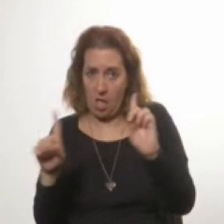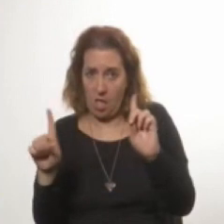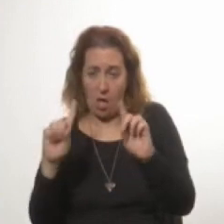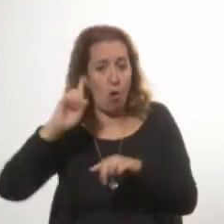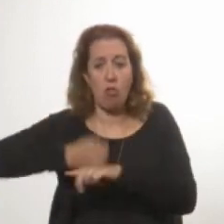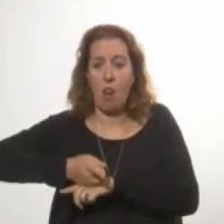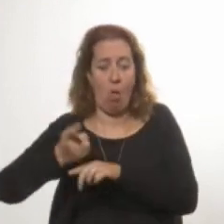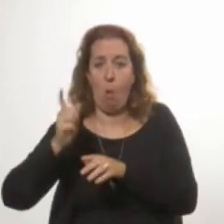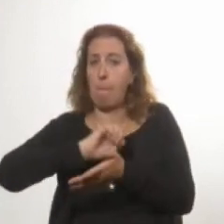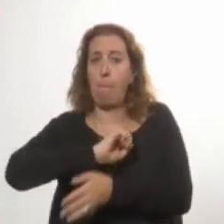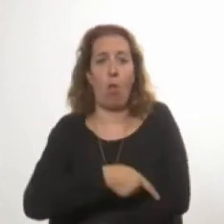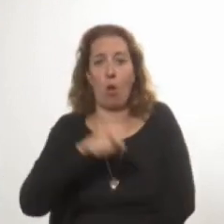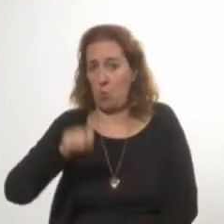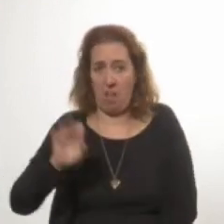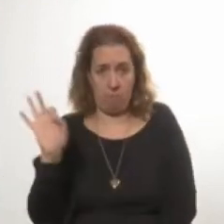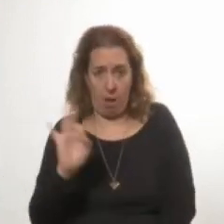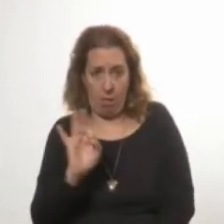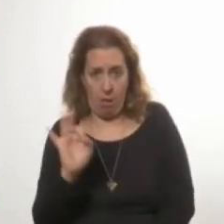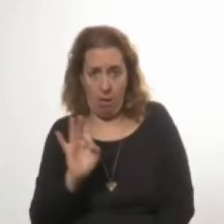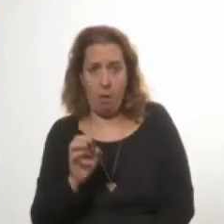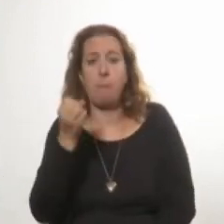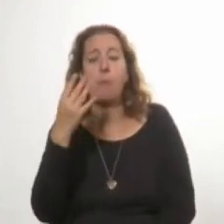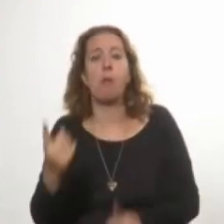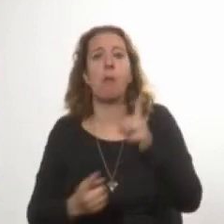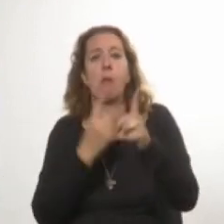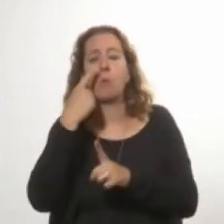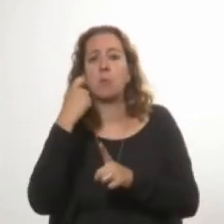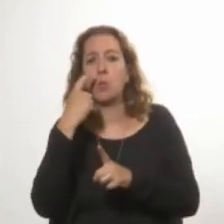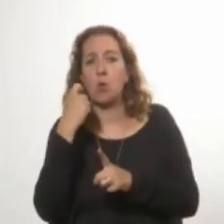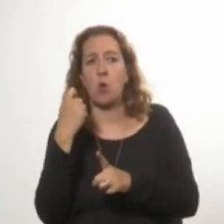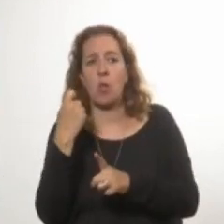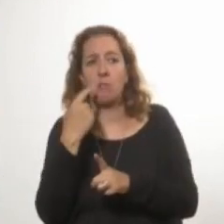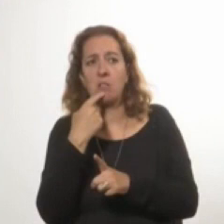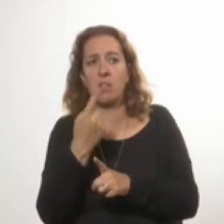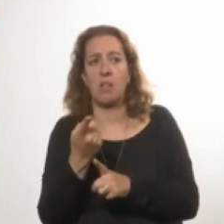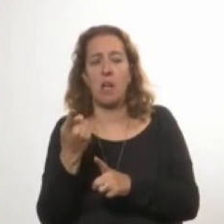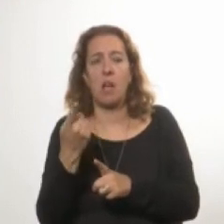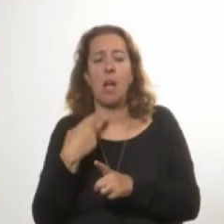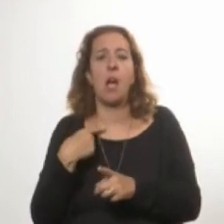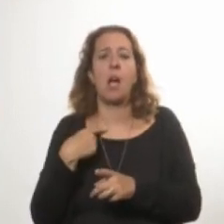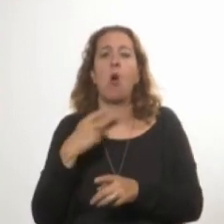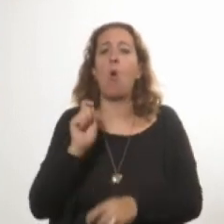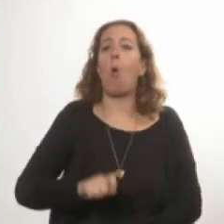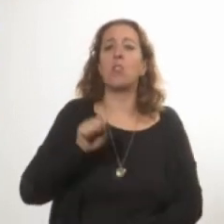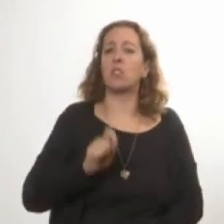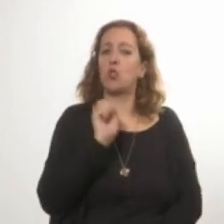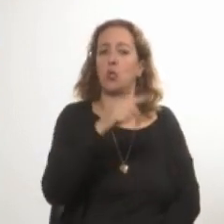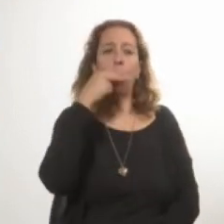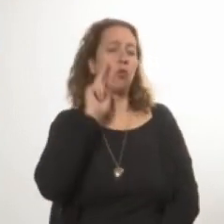el Poder Judicial, porque algunos señores se atribuyeron la calidad de jueces de la conducta de ellos o